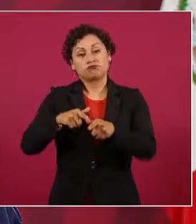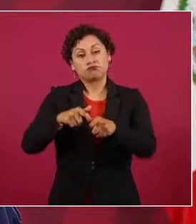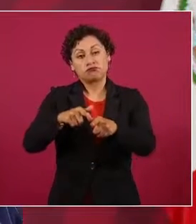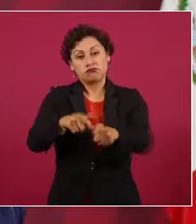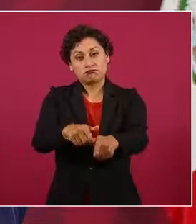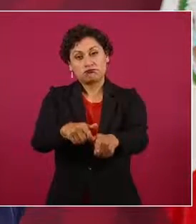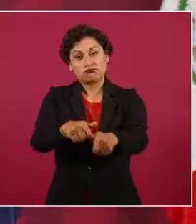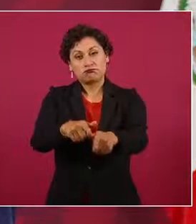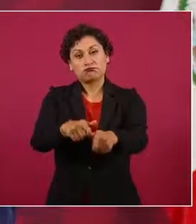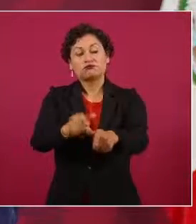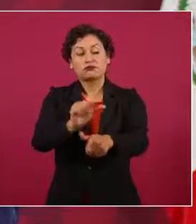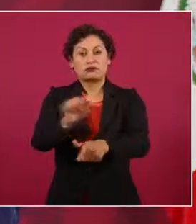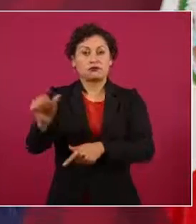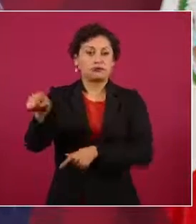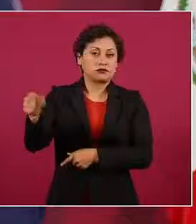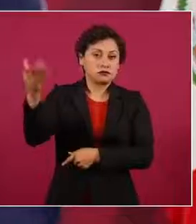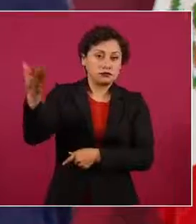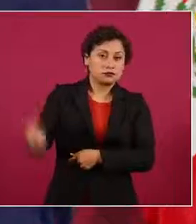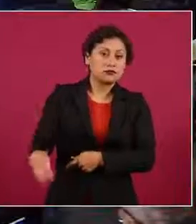a un